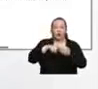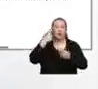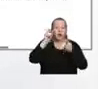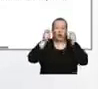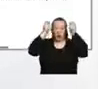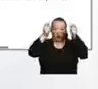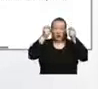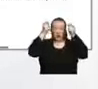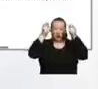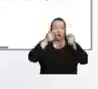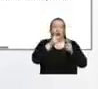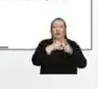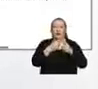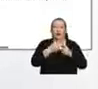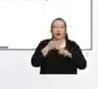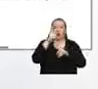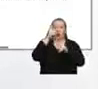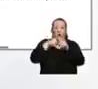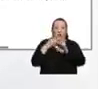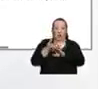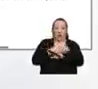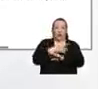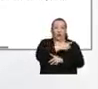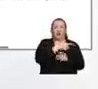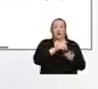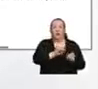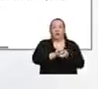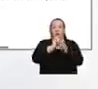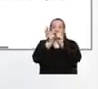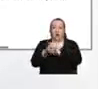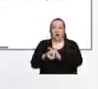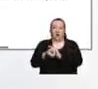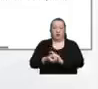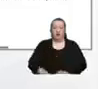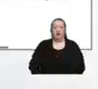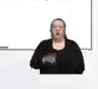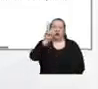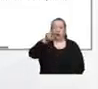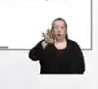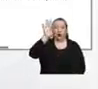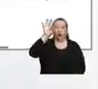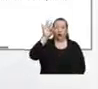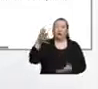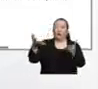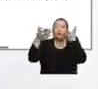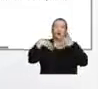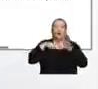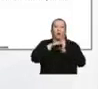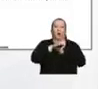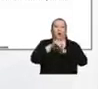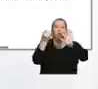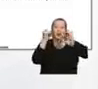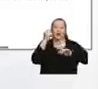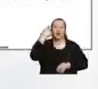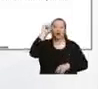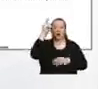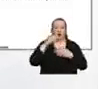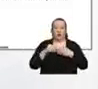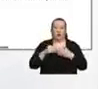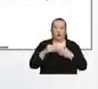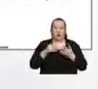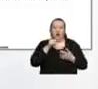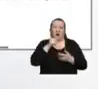y con diez mil dólares en patrimonio son una fundación de 2009 patrimonio recibe un banco de 60 millones de dólares quién puede creer eso